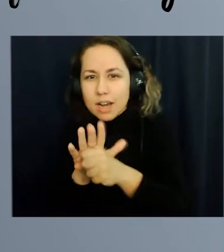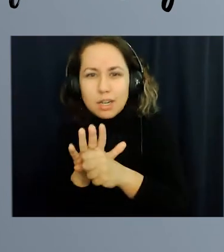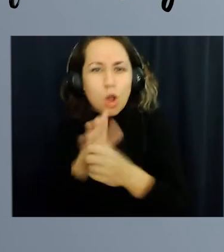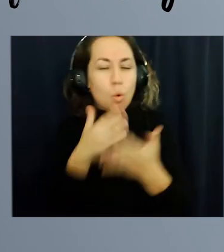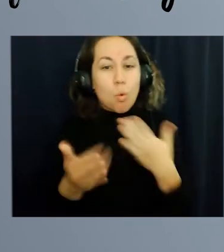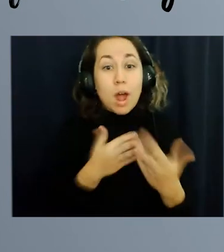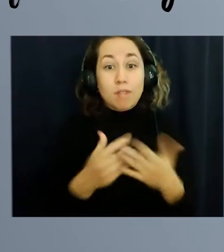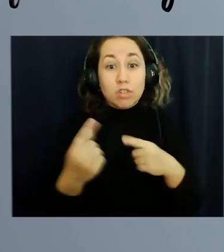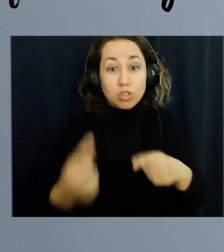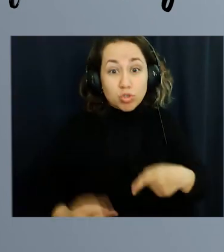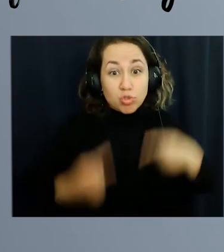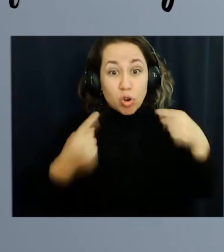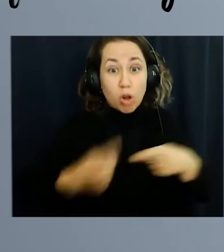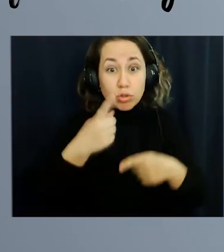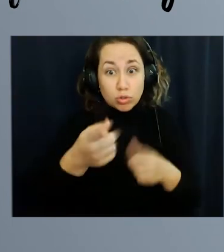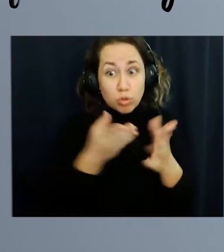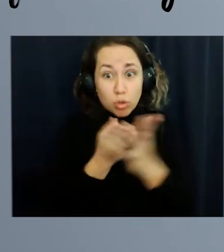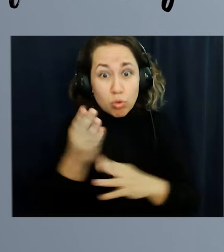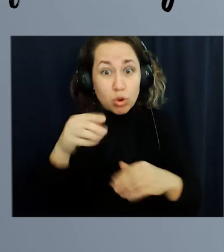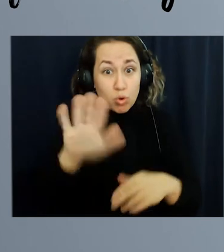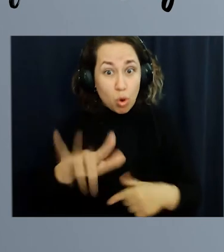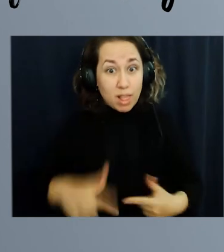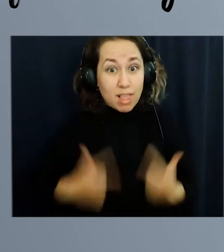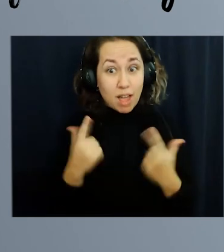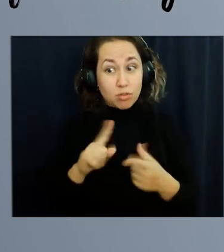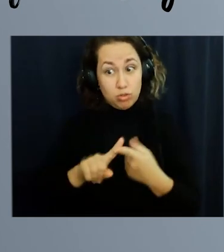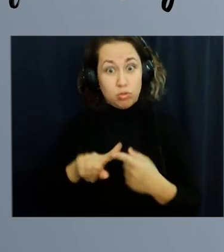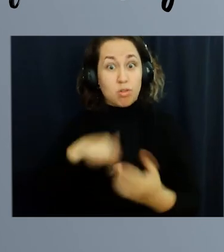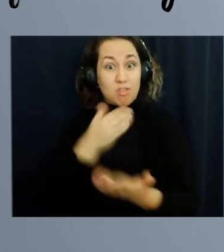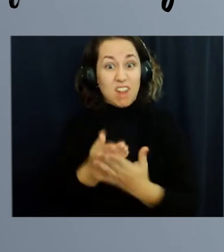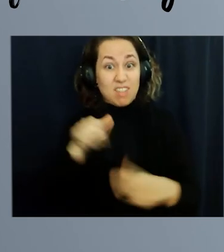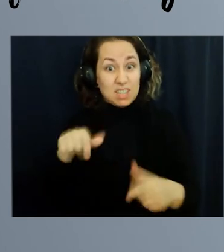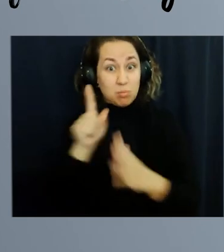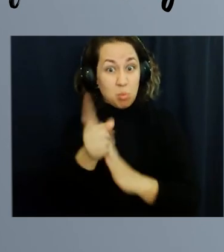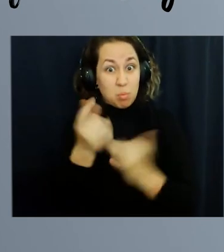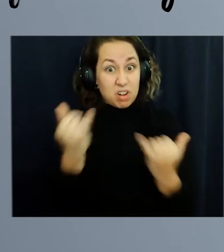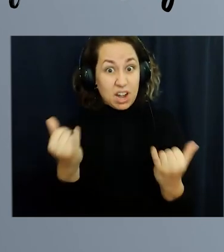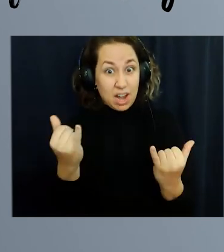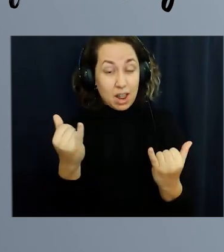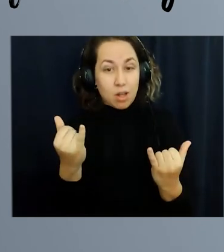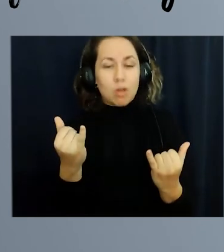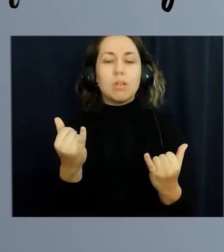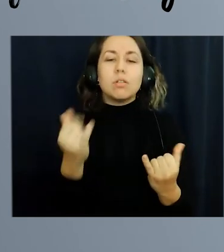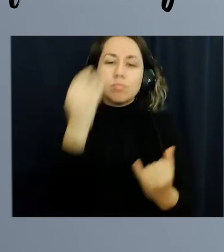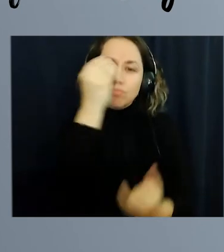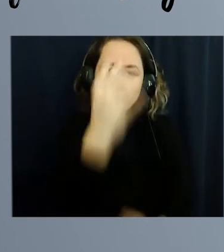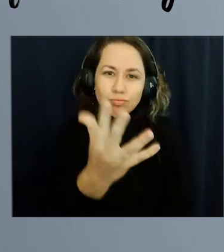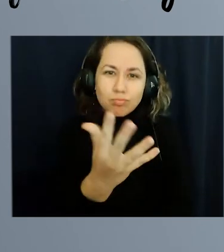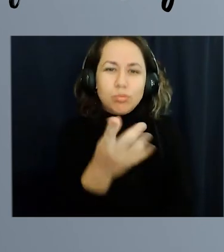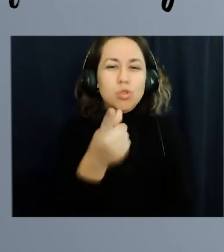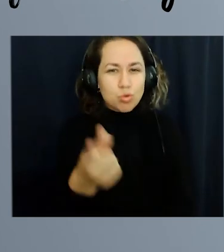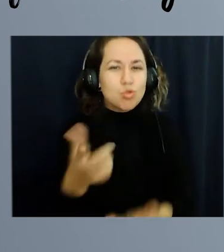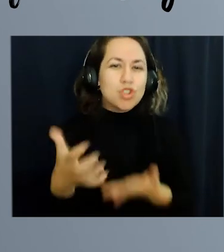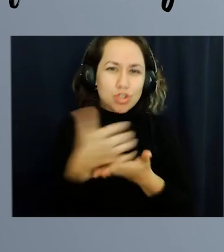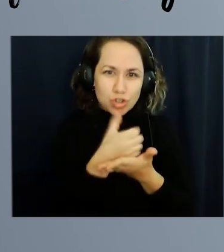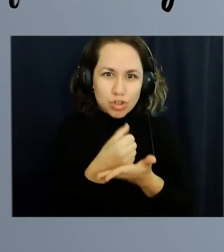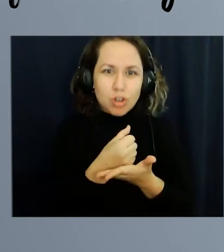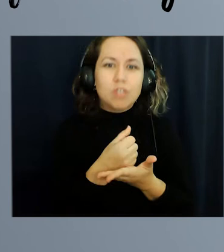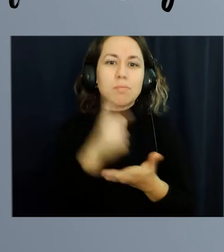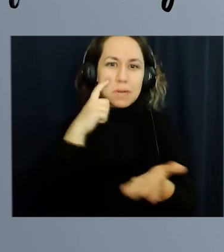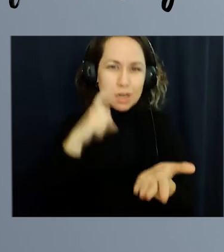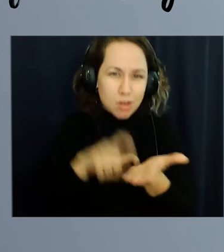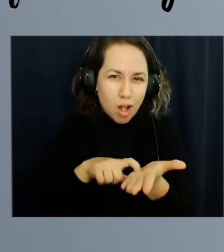Quiero que sepan que merecen ser reconocidos y apreciados por lograr esto. Pienso que lo mejor que les puedo dar